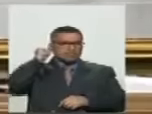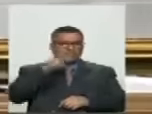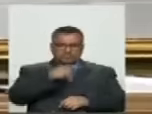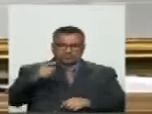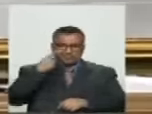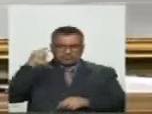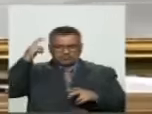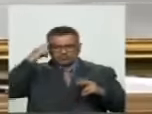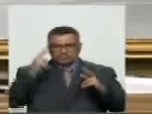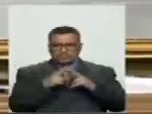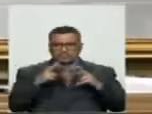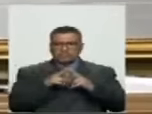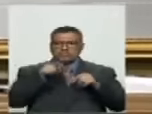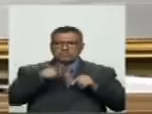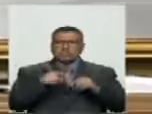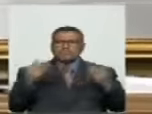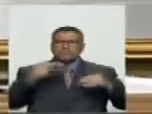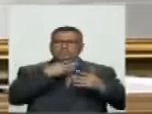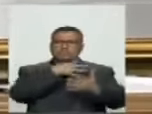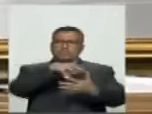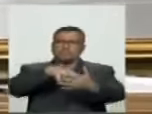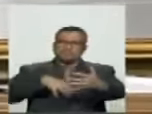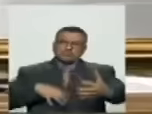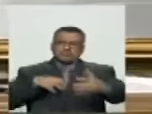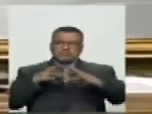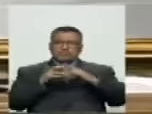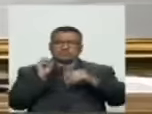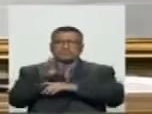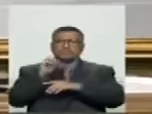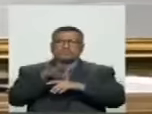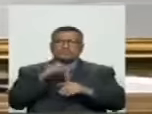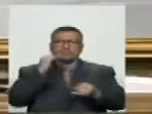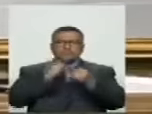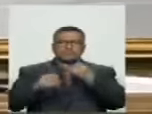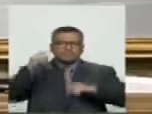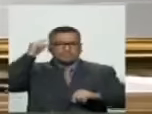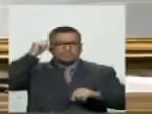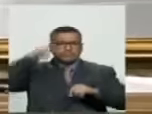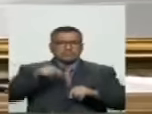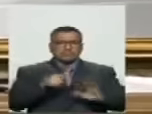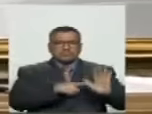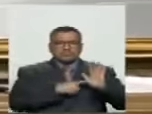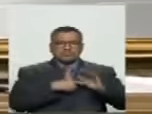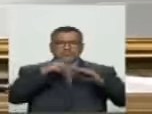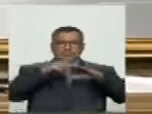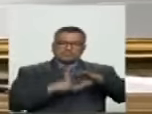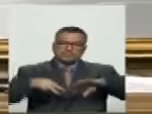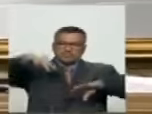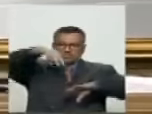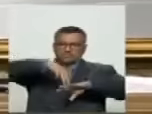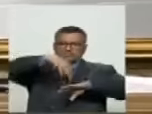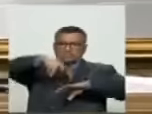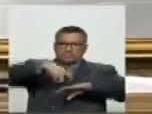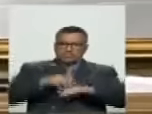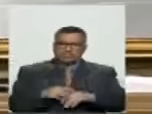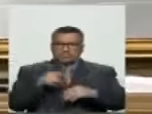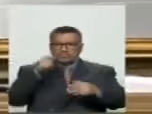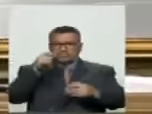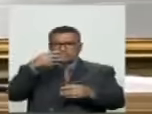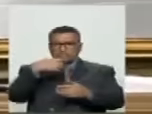conocen, que en la mayoría de sus publicaciones estos últimos días pone en mayúscula a